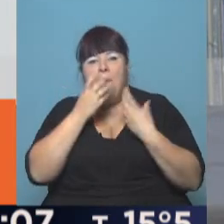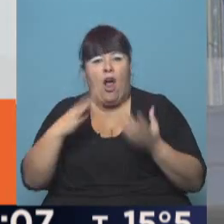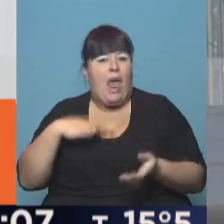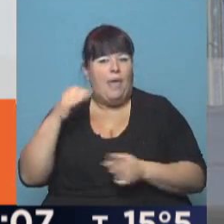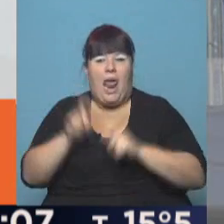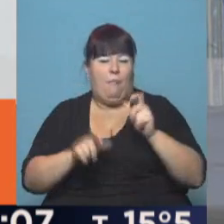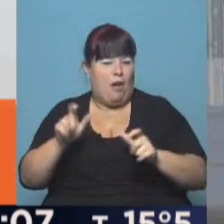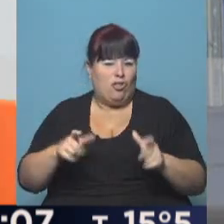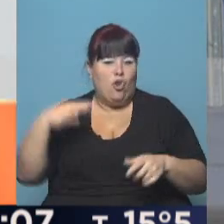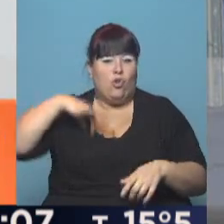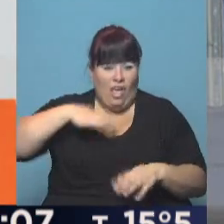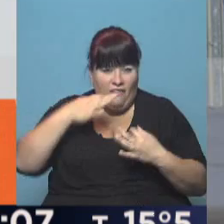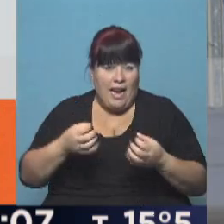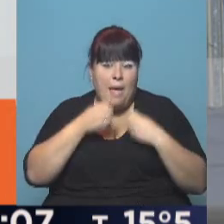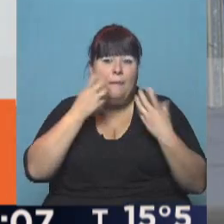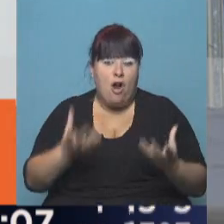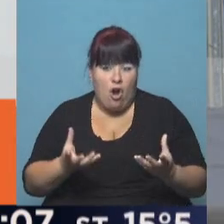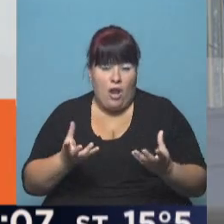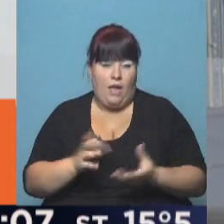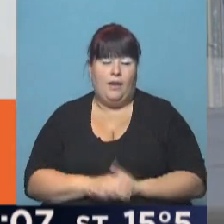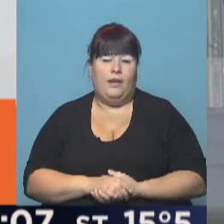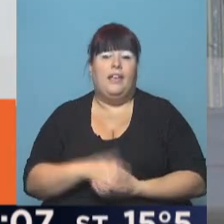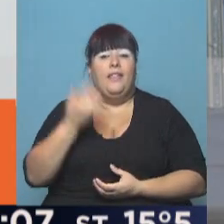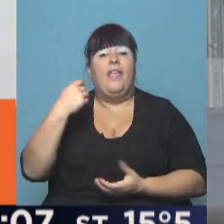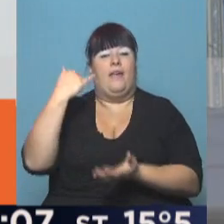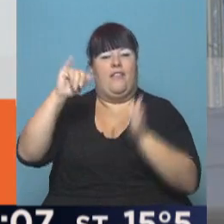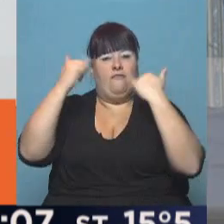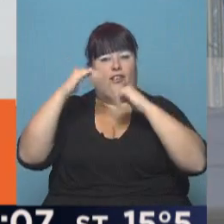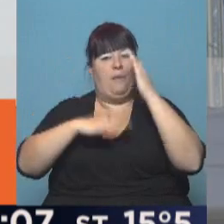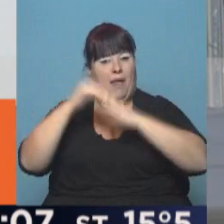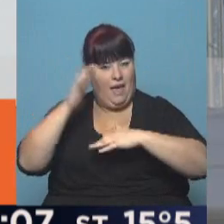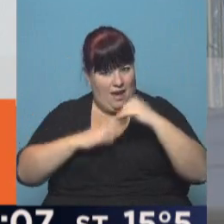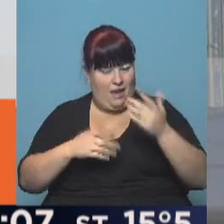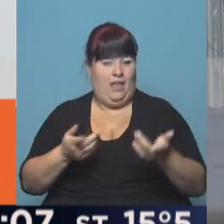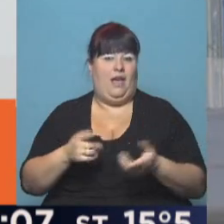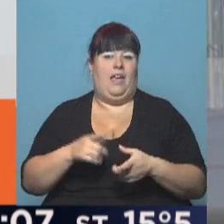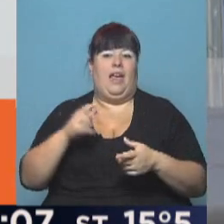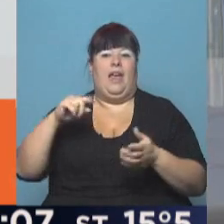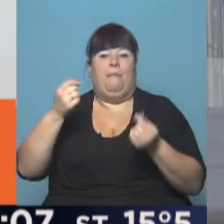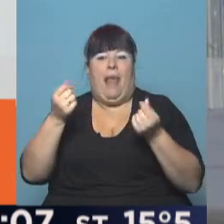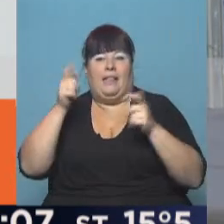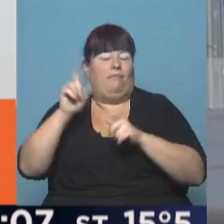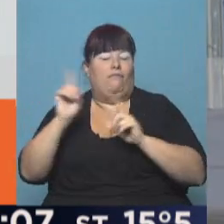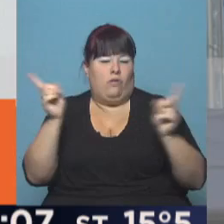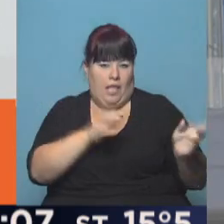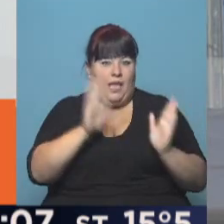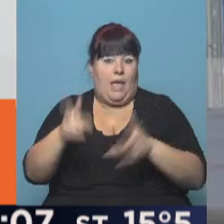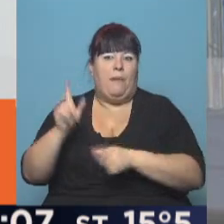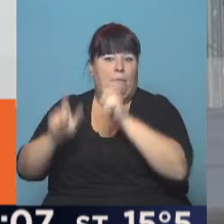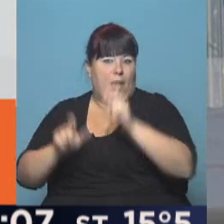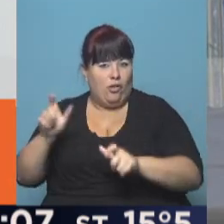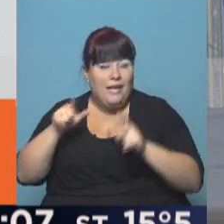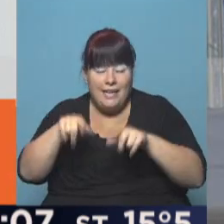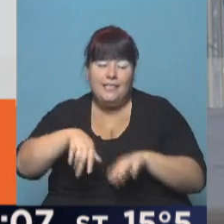de la población y los salarios reales que mejorar la inversión en infraestructura y en capital humano. Esa es la